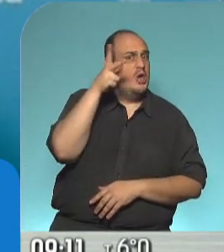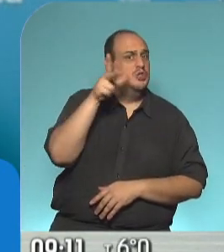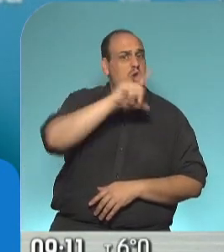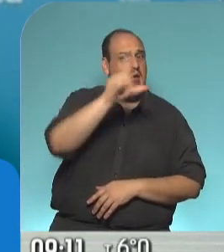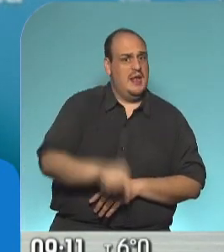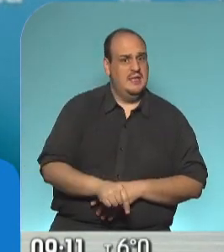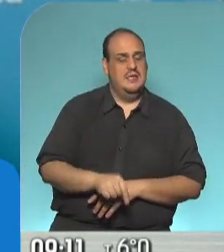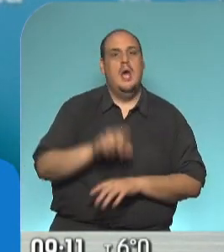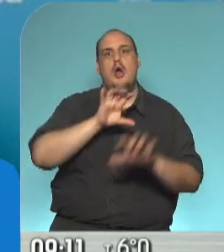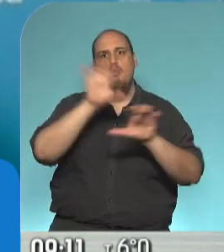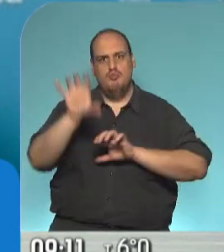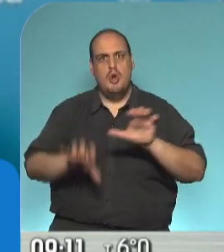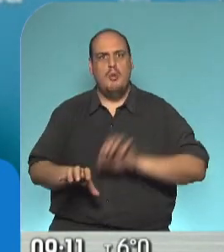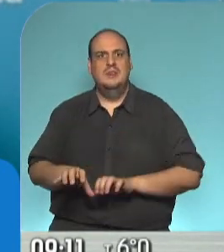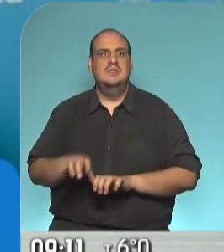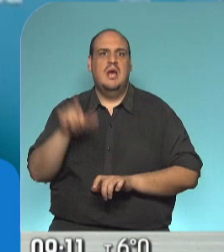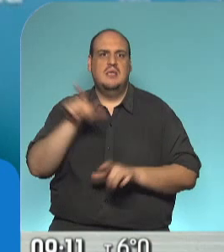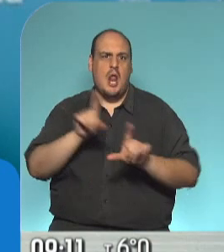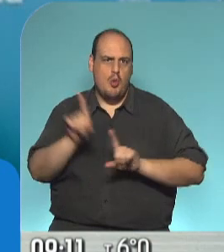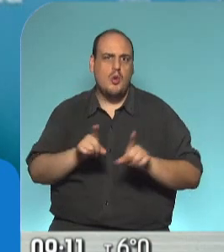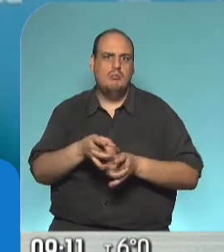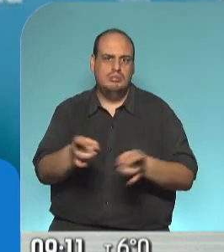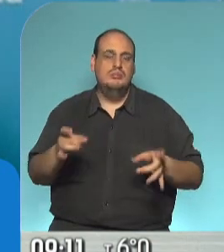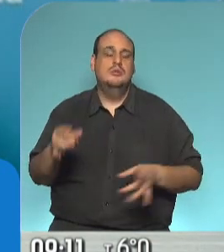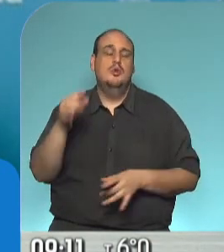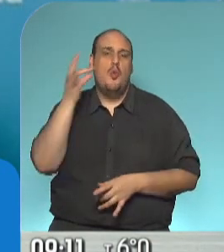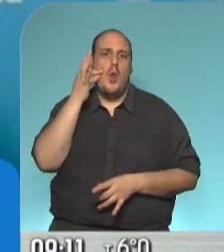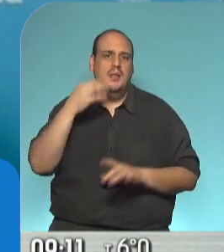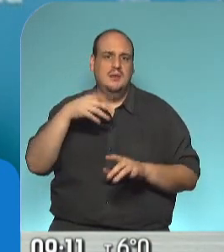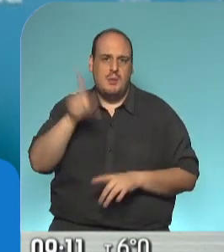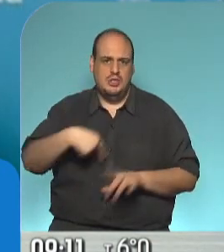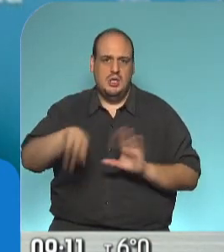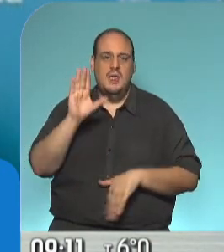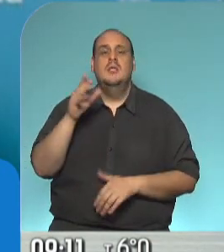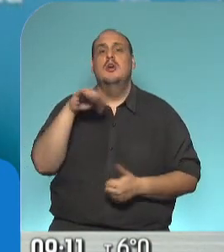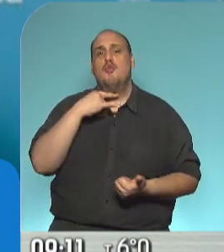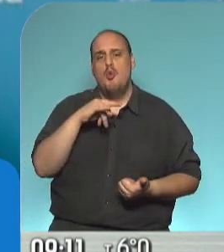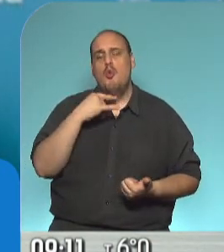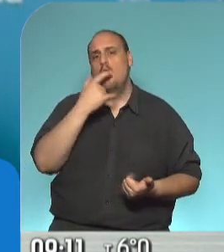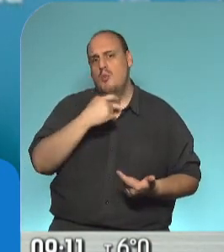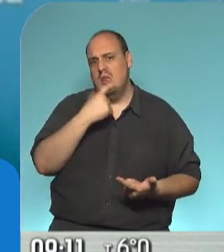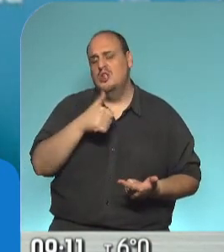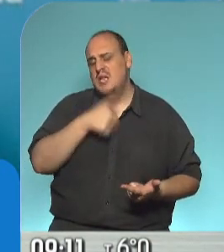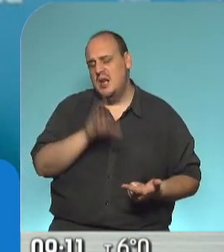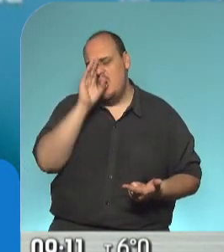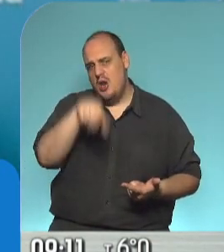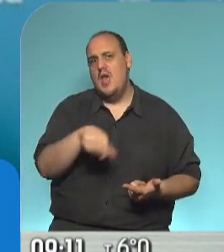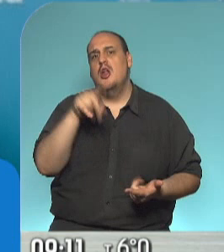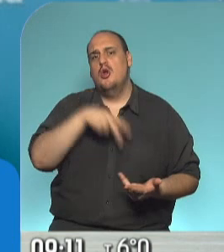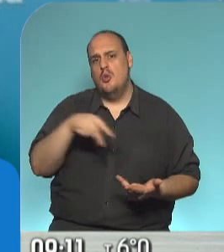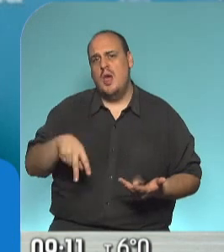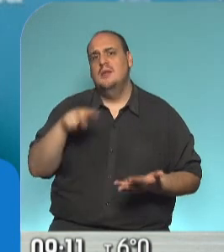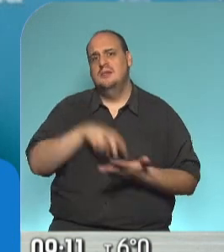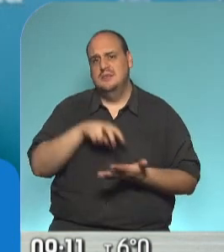Seguimos con provincias por arriba del 40%, que son Jujuy, Mendoza, Neuquén, Río Negro, Salta y Tierra del Fuego, arriba